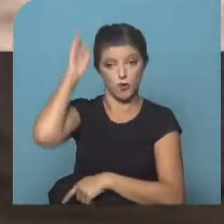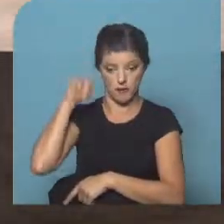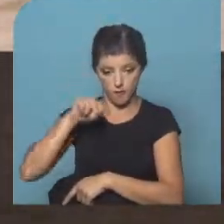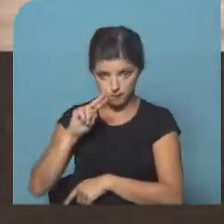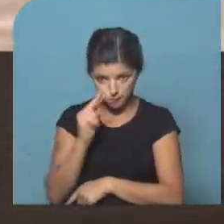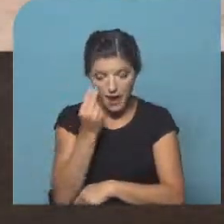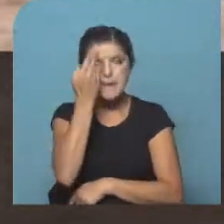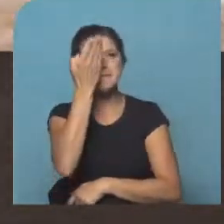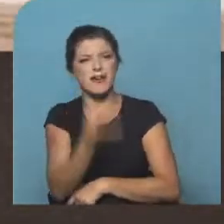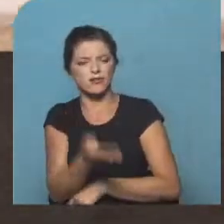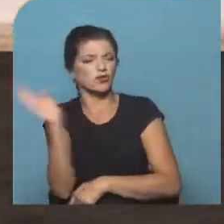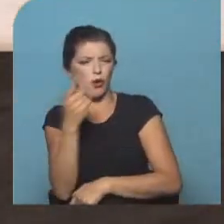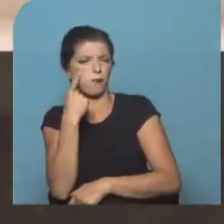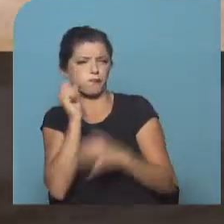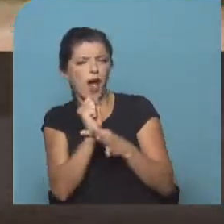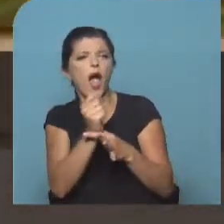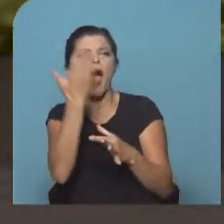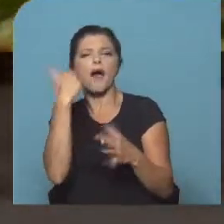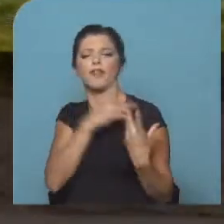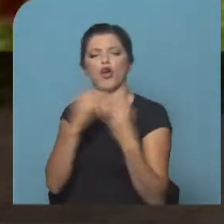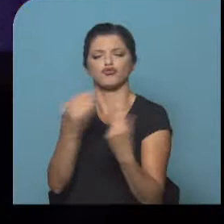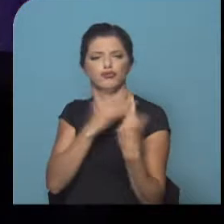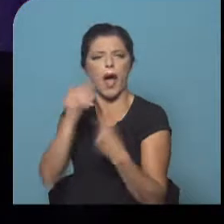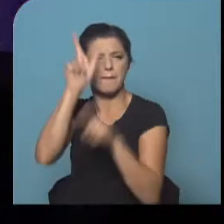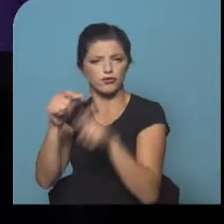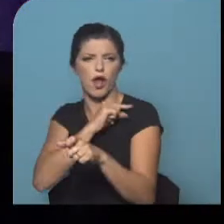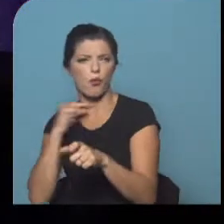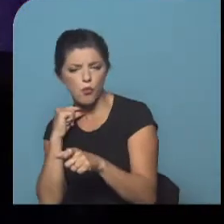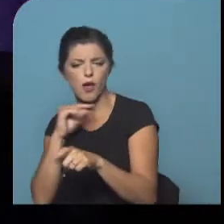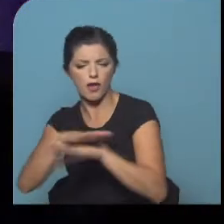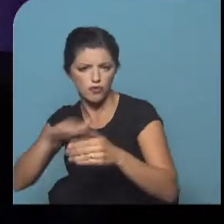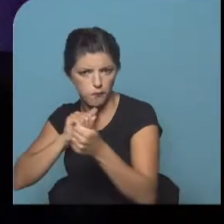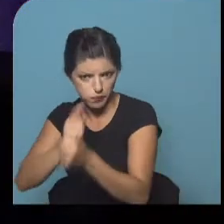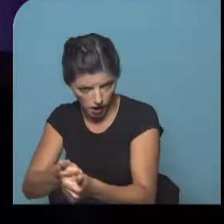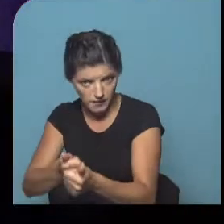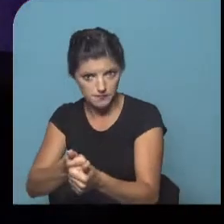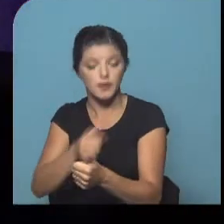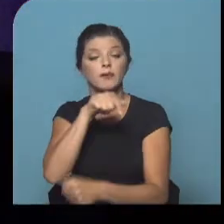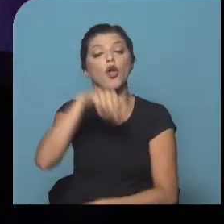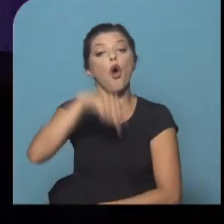el sacerdote que encubrió a curas pederastas. Tenía 86 años.